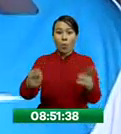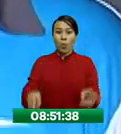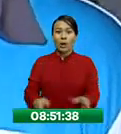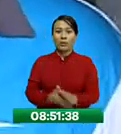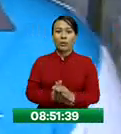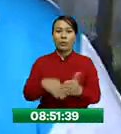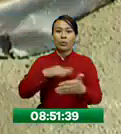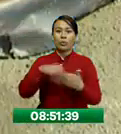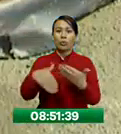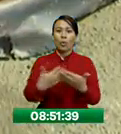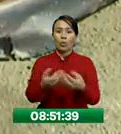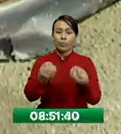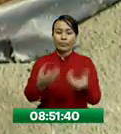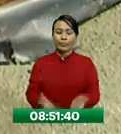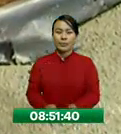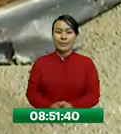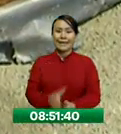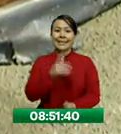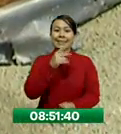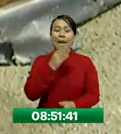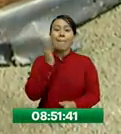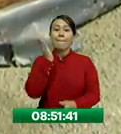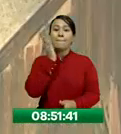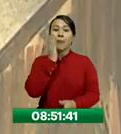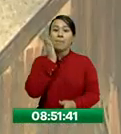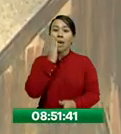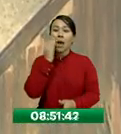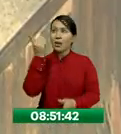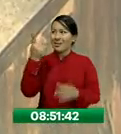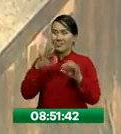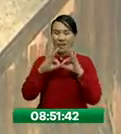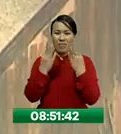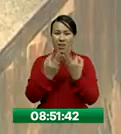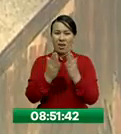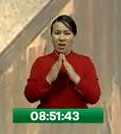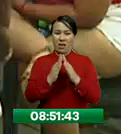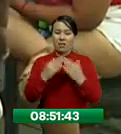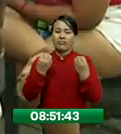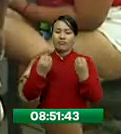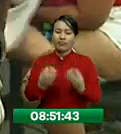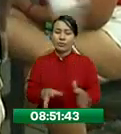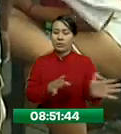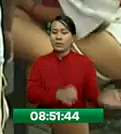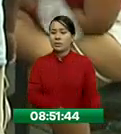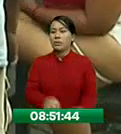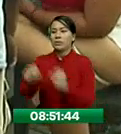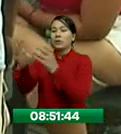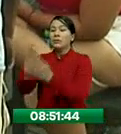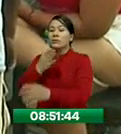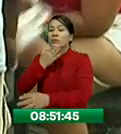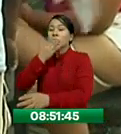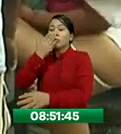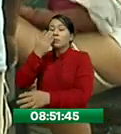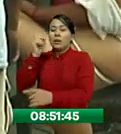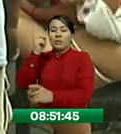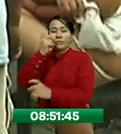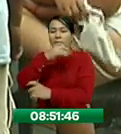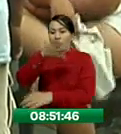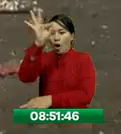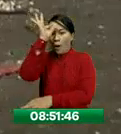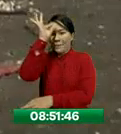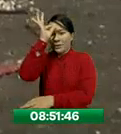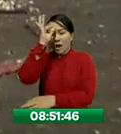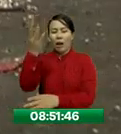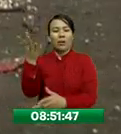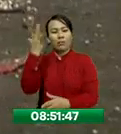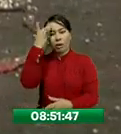quedó sin nada. Sí. La ama de casa se vio afectada por el humo, por lo que fue trasladada en una ambulancia hasta una casa de salud.